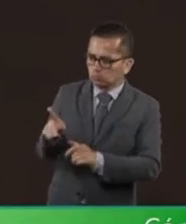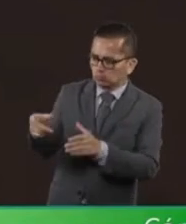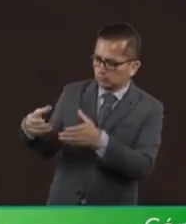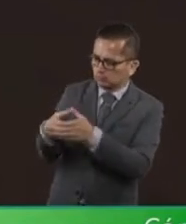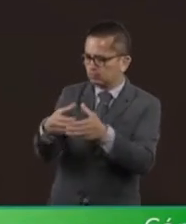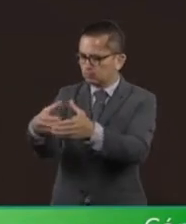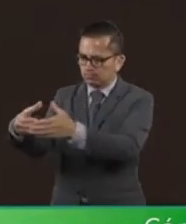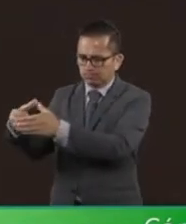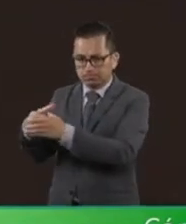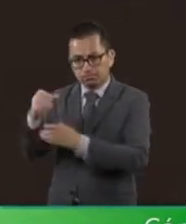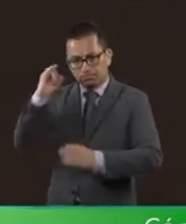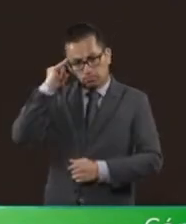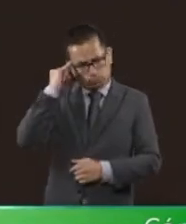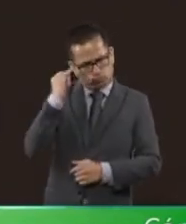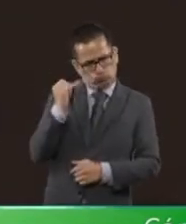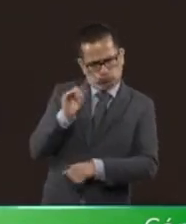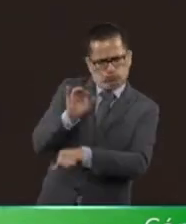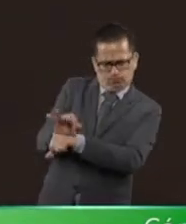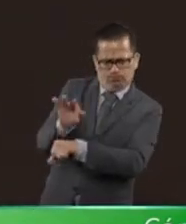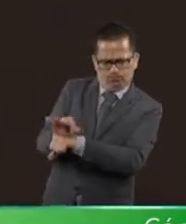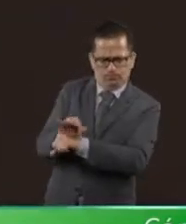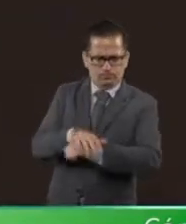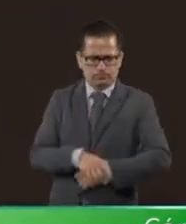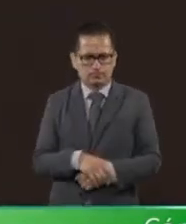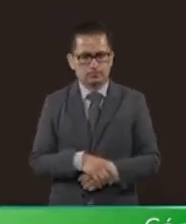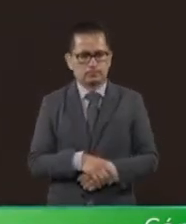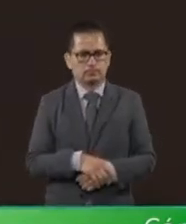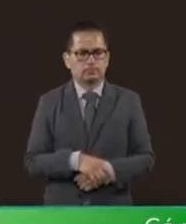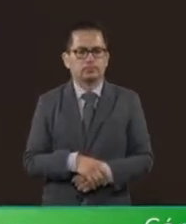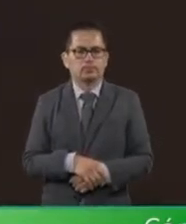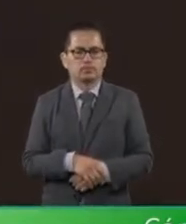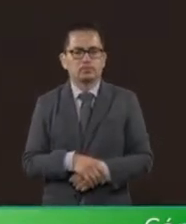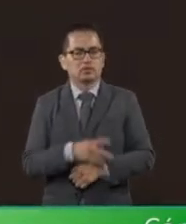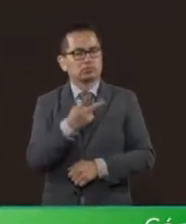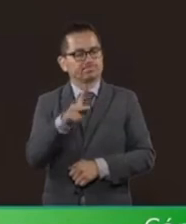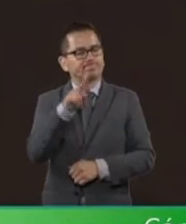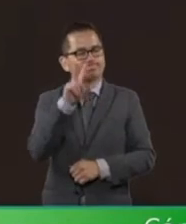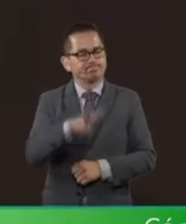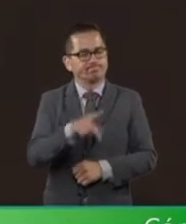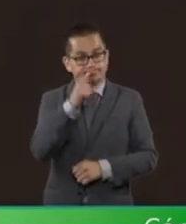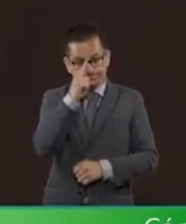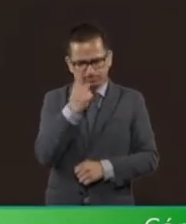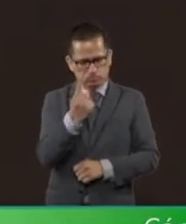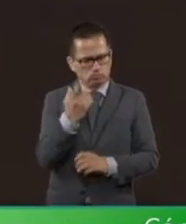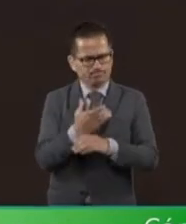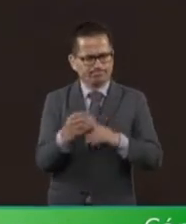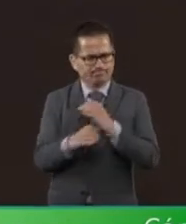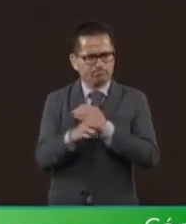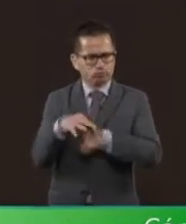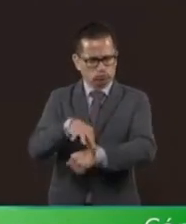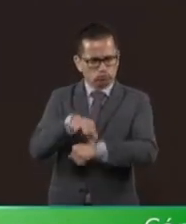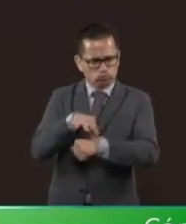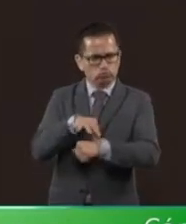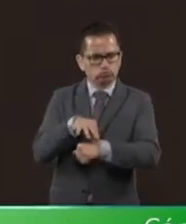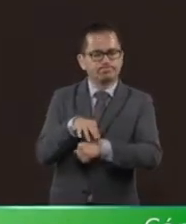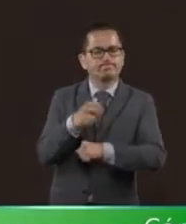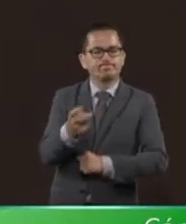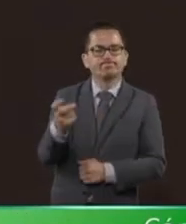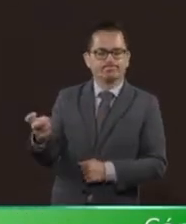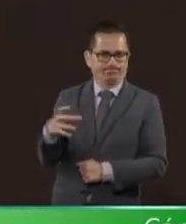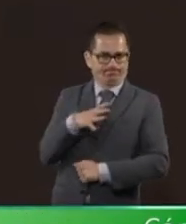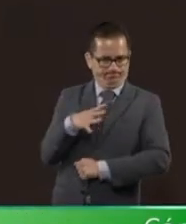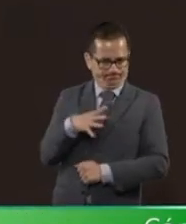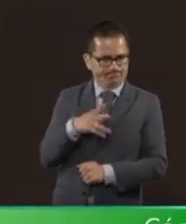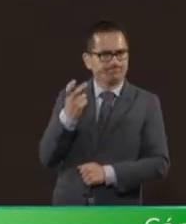originarios. Sin embargo, existe una realidad que no podemos dejar de lado, y es que en